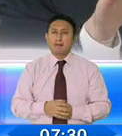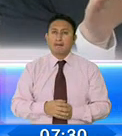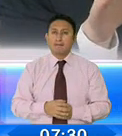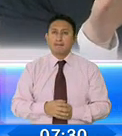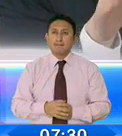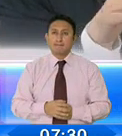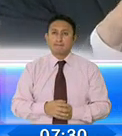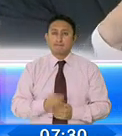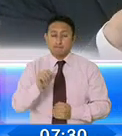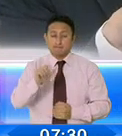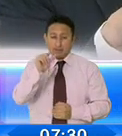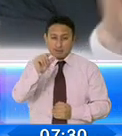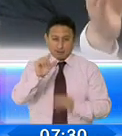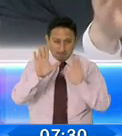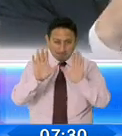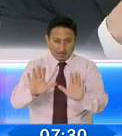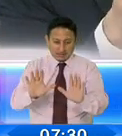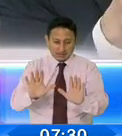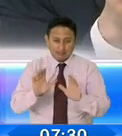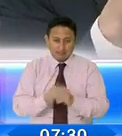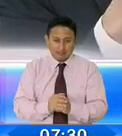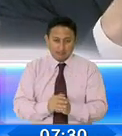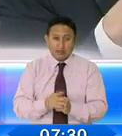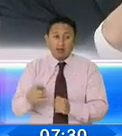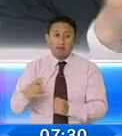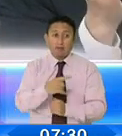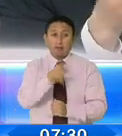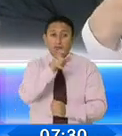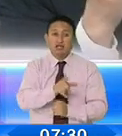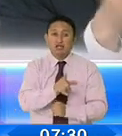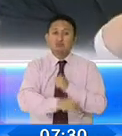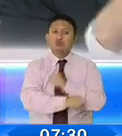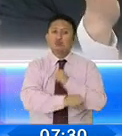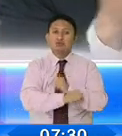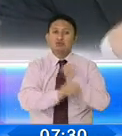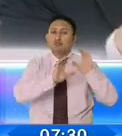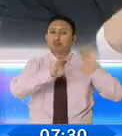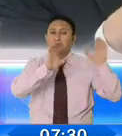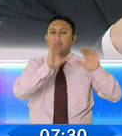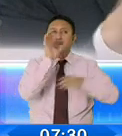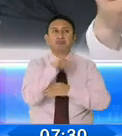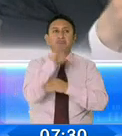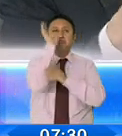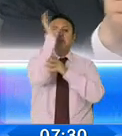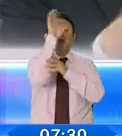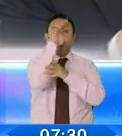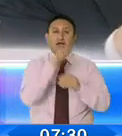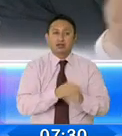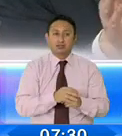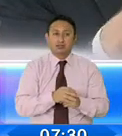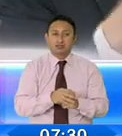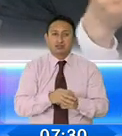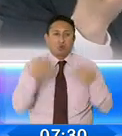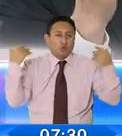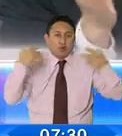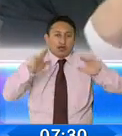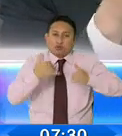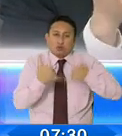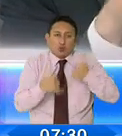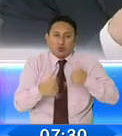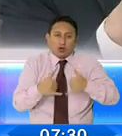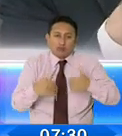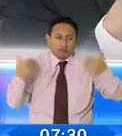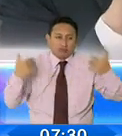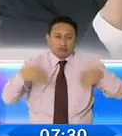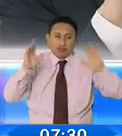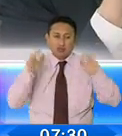ratito, señor secretario. En caso de encontrarse jugando fútbol, boli, básquet, trompos, no sé, todo lo que se nos ocurre